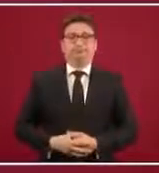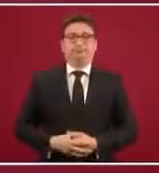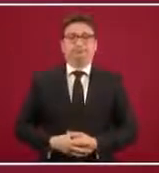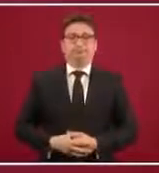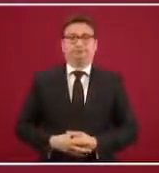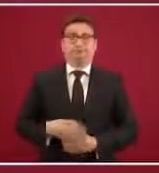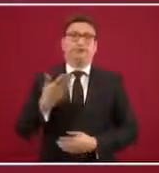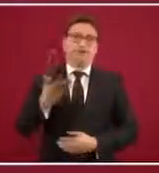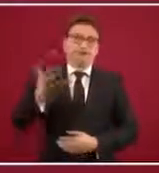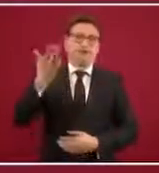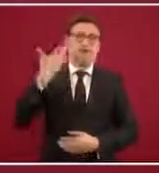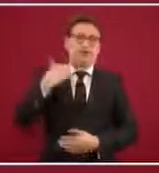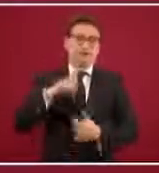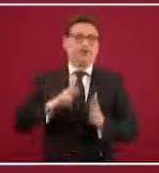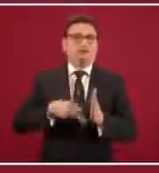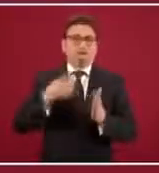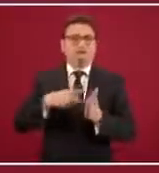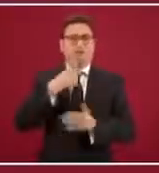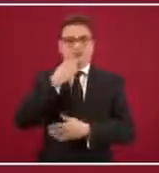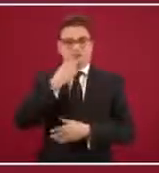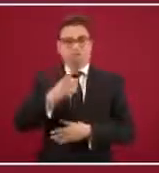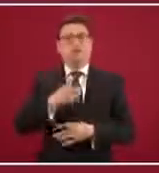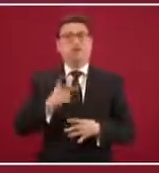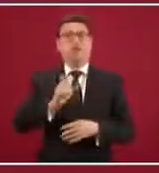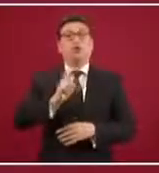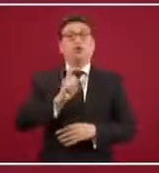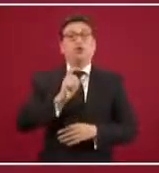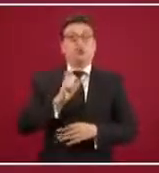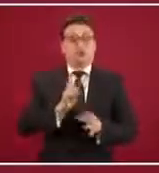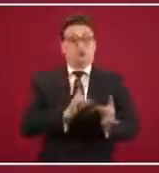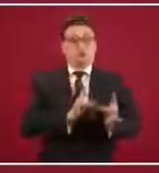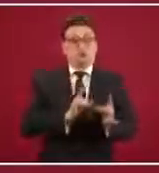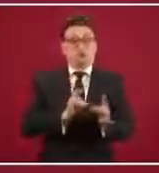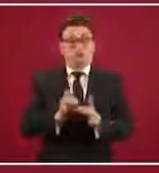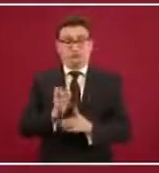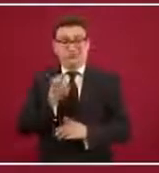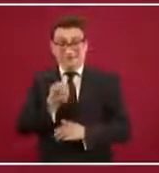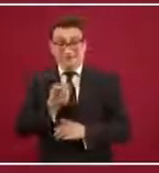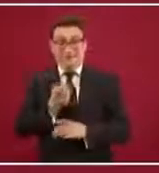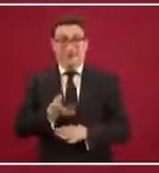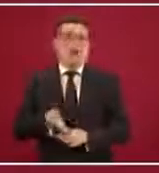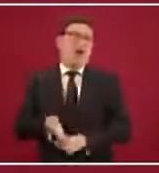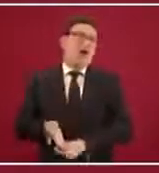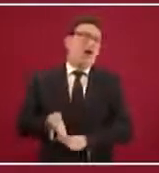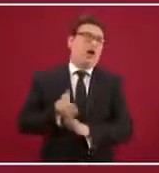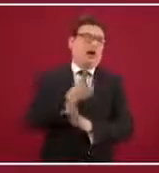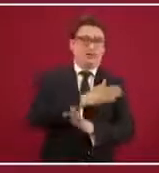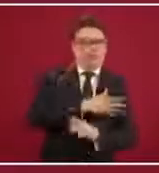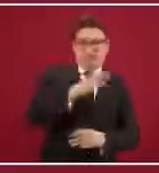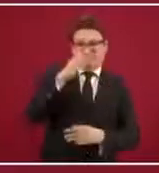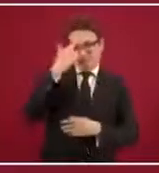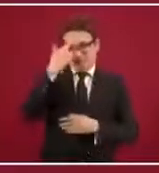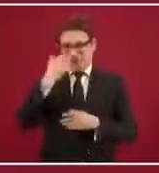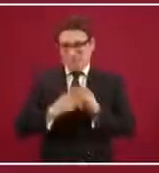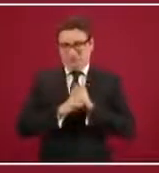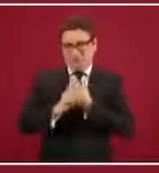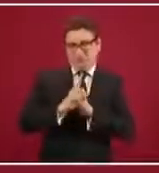Ya hemos hablado de que en circunstancias como esta fue que se dio lo del FOA Proa,